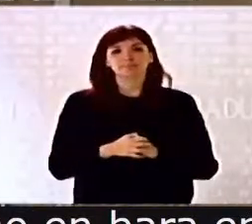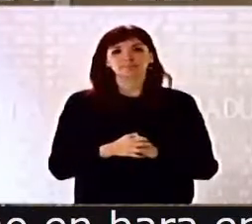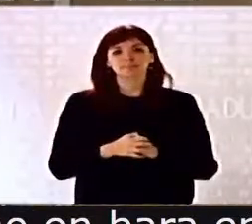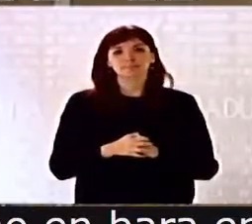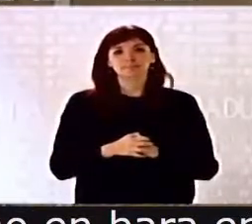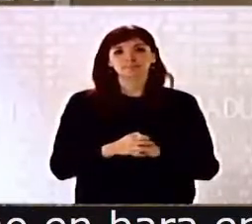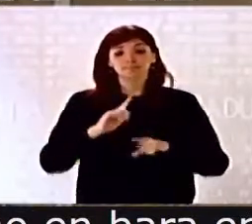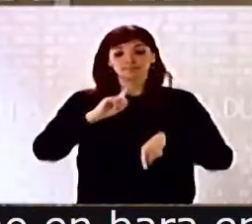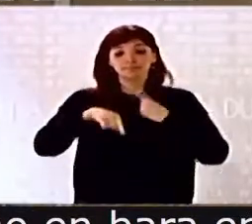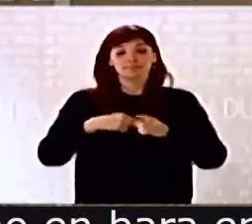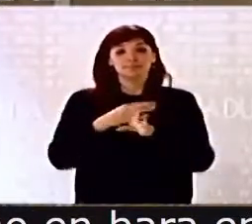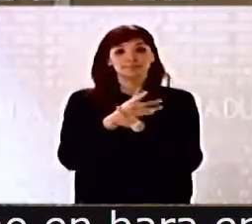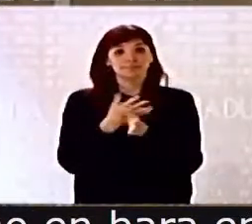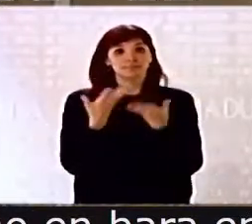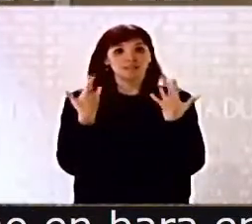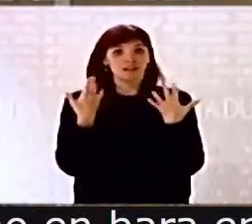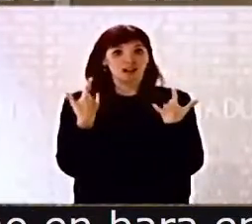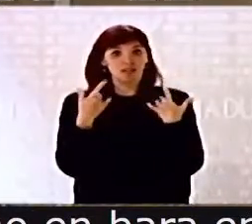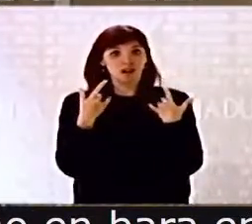50% en las terrazas,